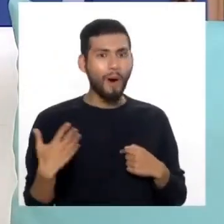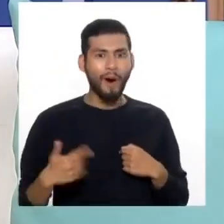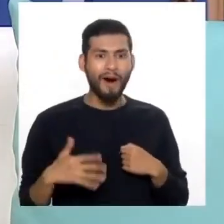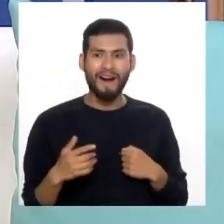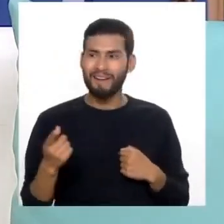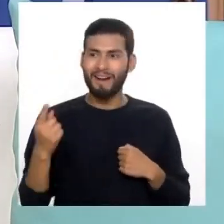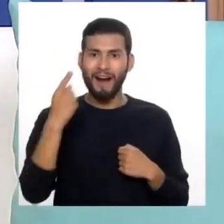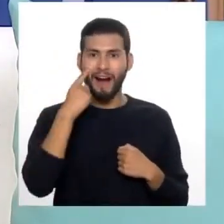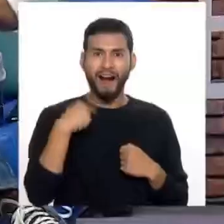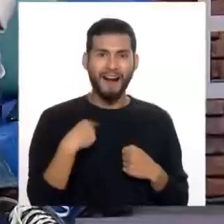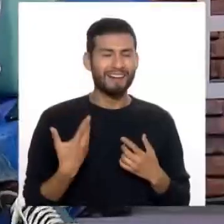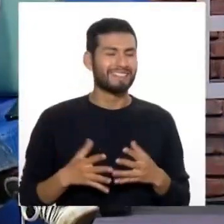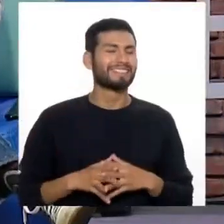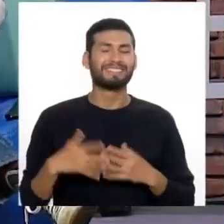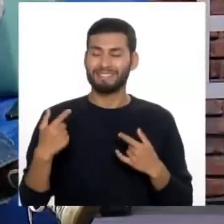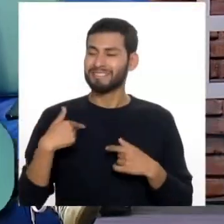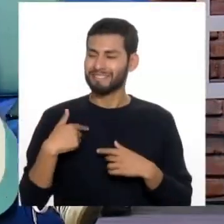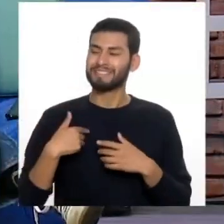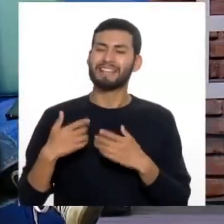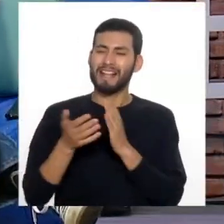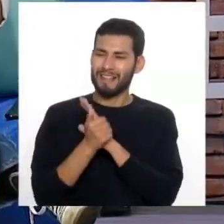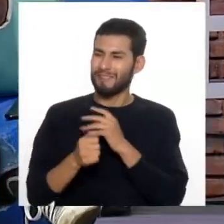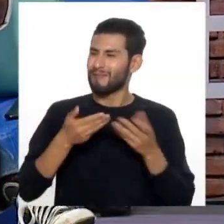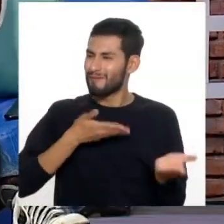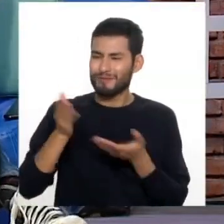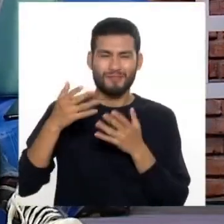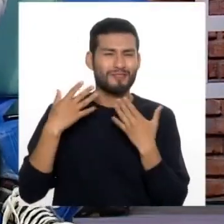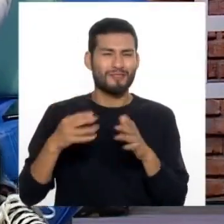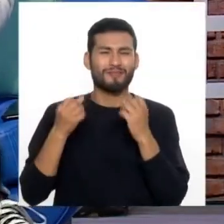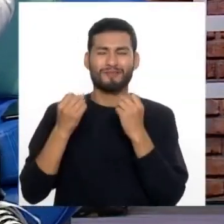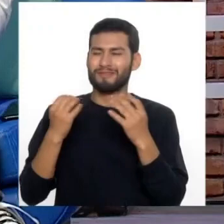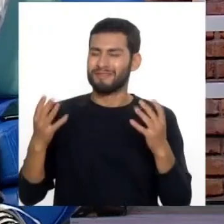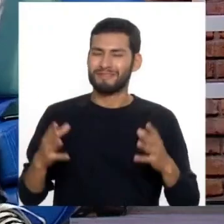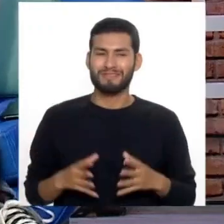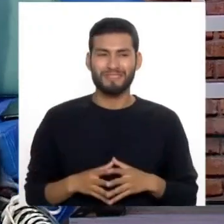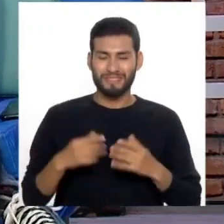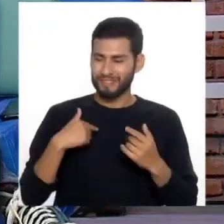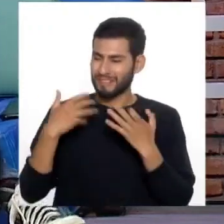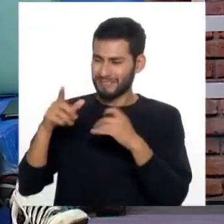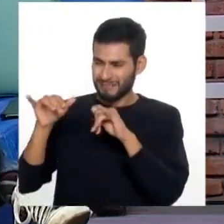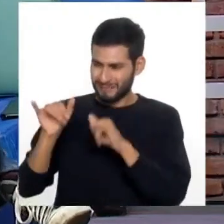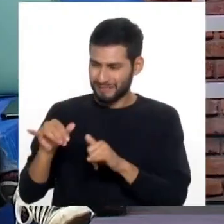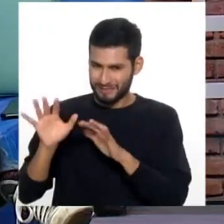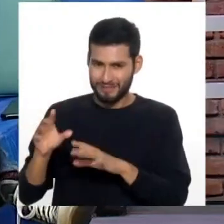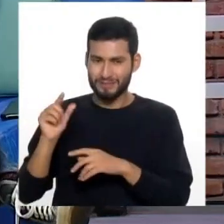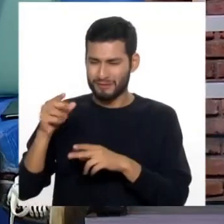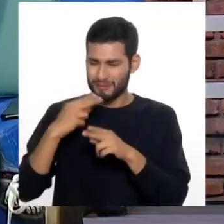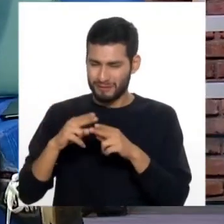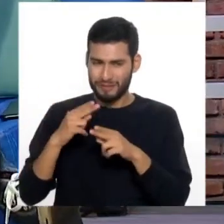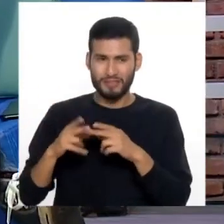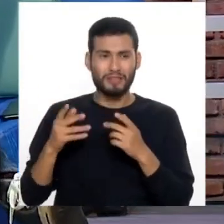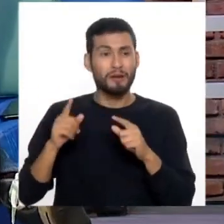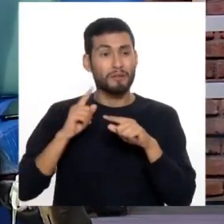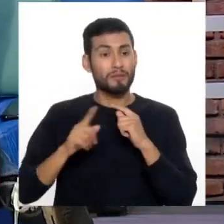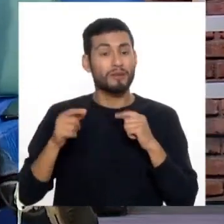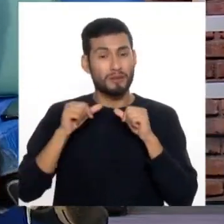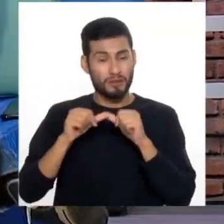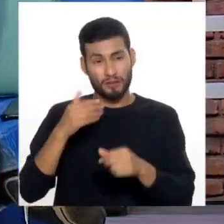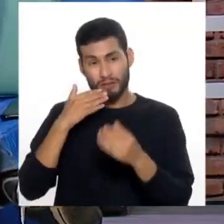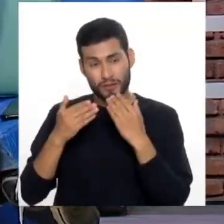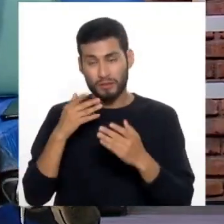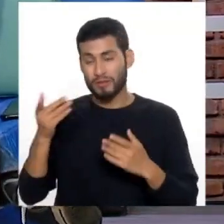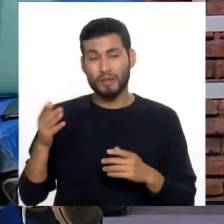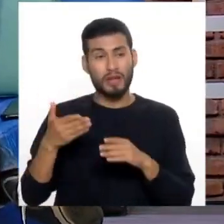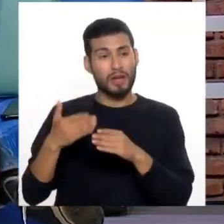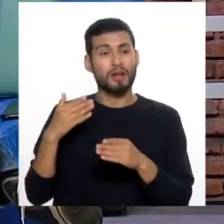Y es que tenemos talento de exportación. Sí. ¡Uf! Un montón. Kate, todavía quiero que te quedes con nosotros un momento, pero para seguir conversando con